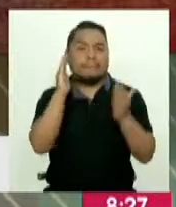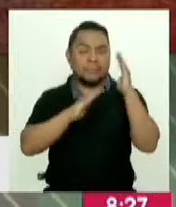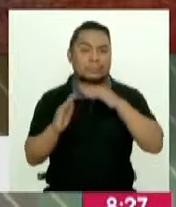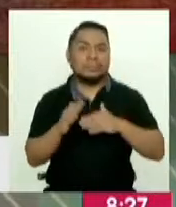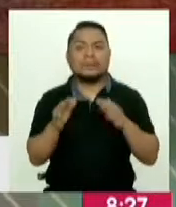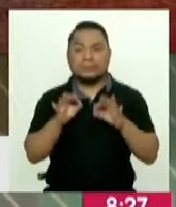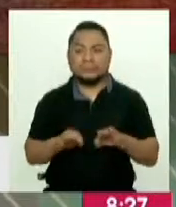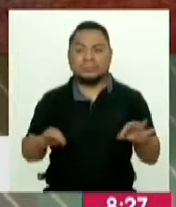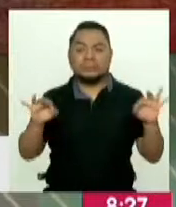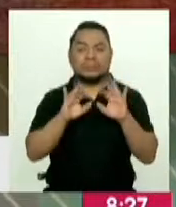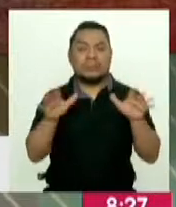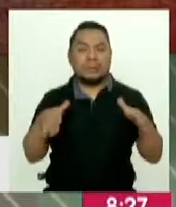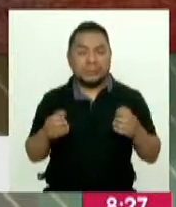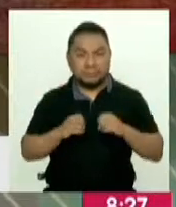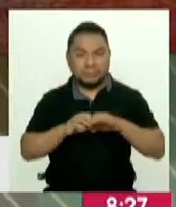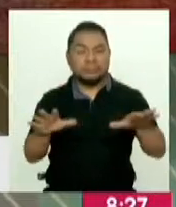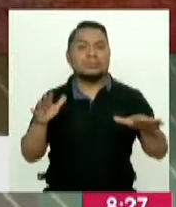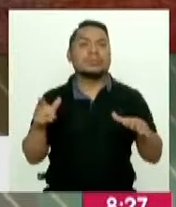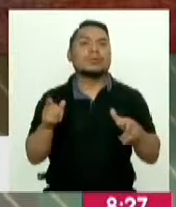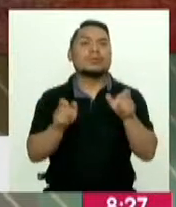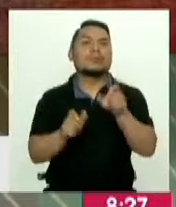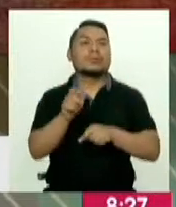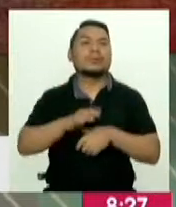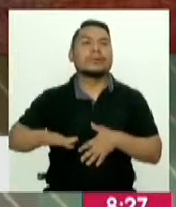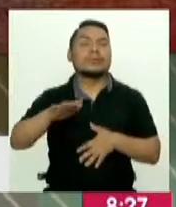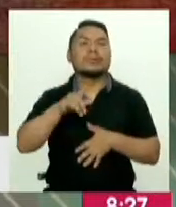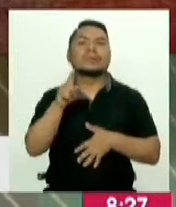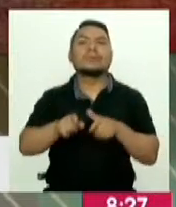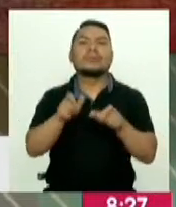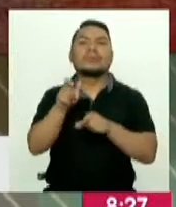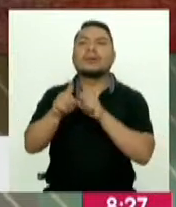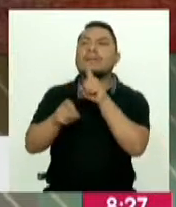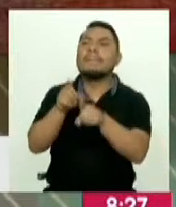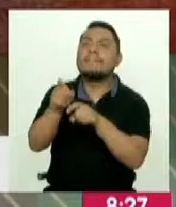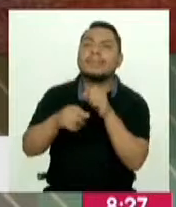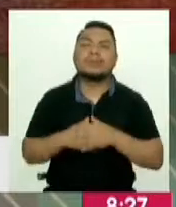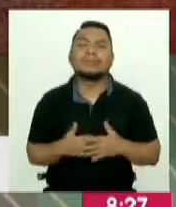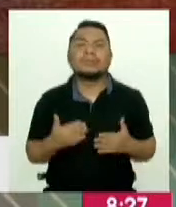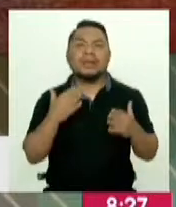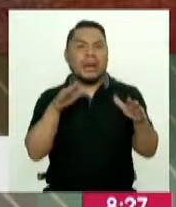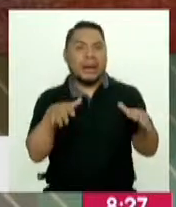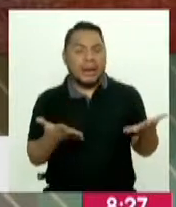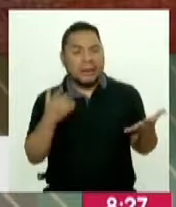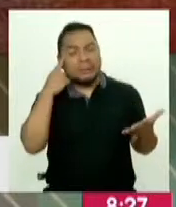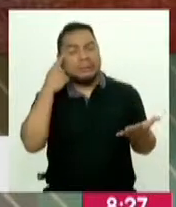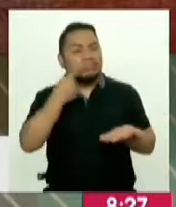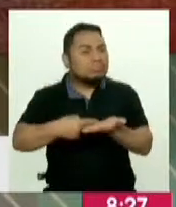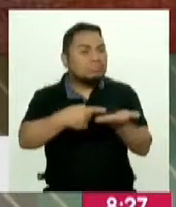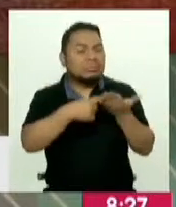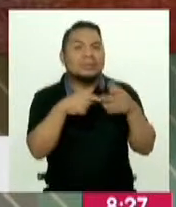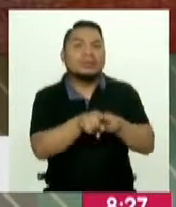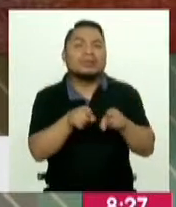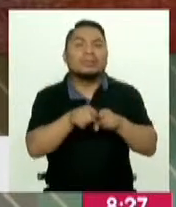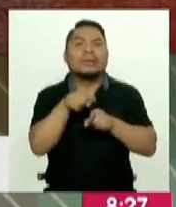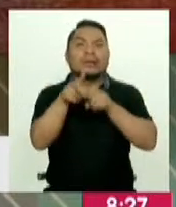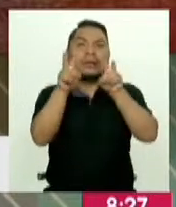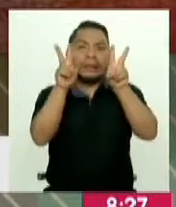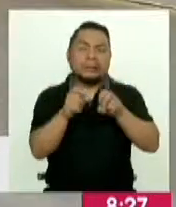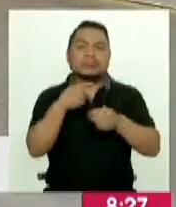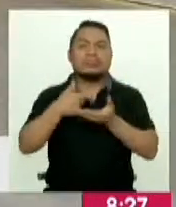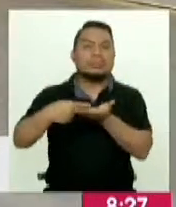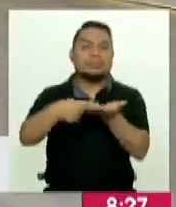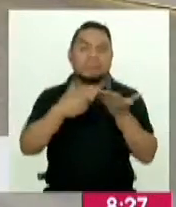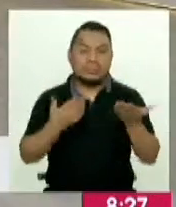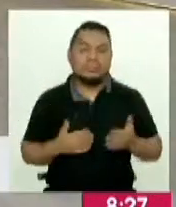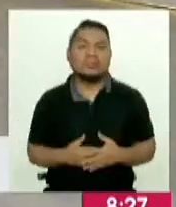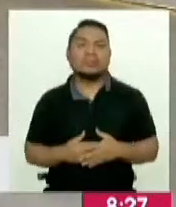importante que haya una movilización ciudadana, que la gente pregunte, que haya una discusión también sobre los temas que se discuten,